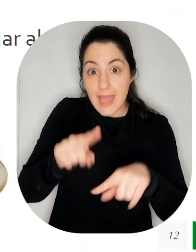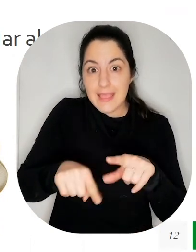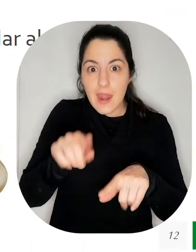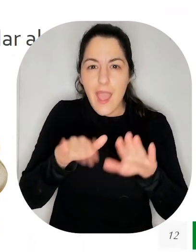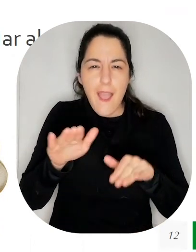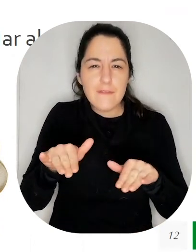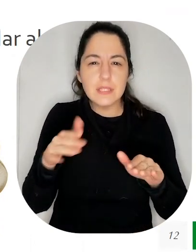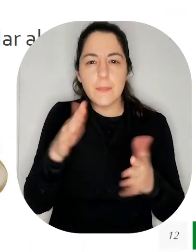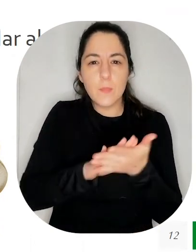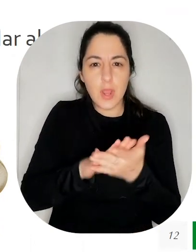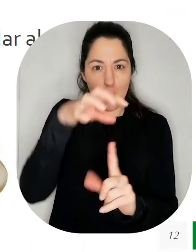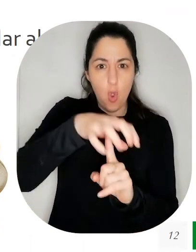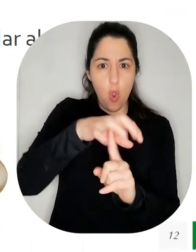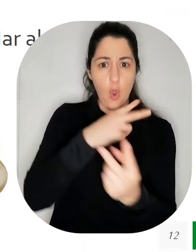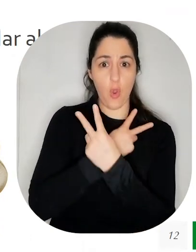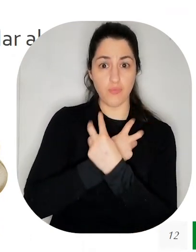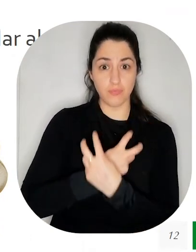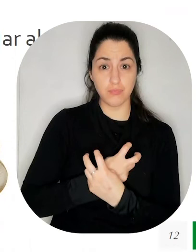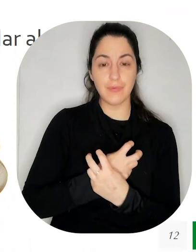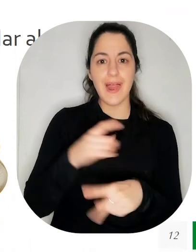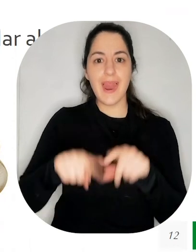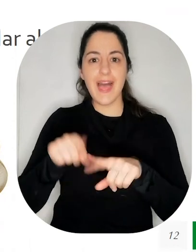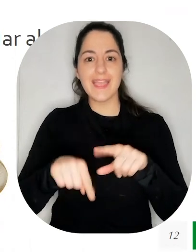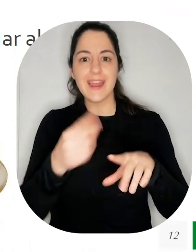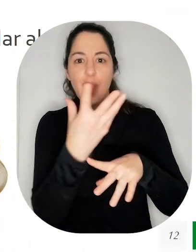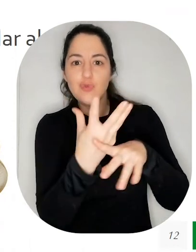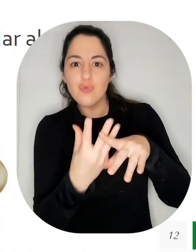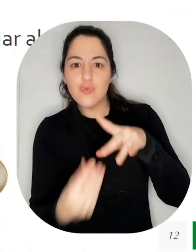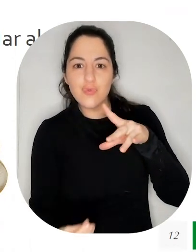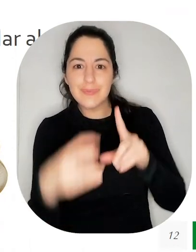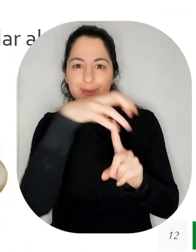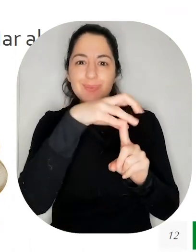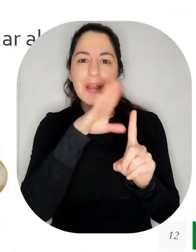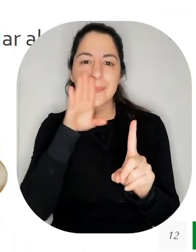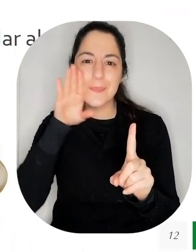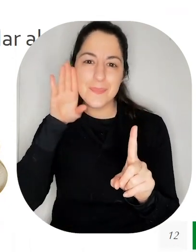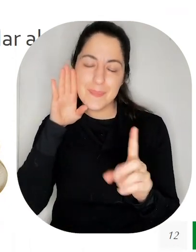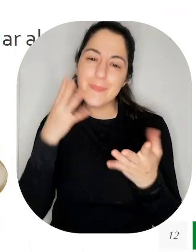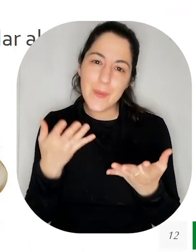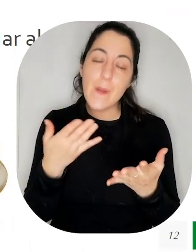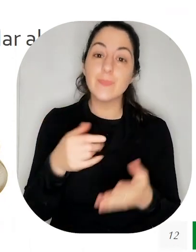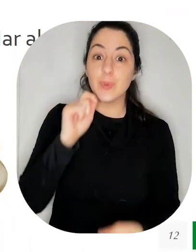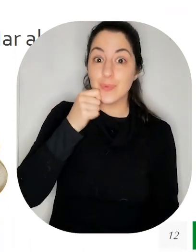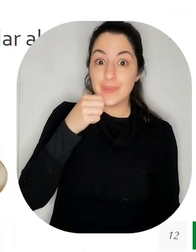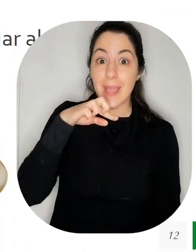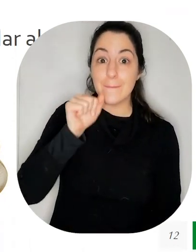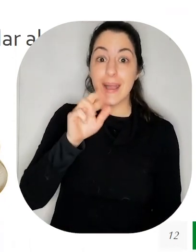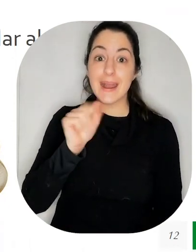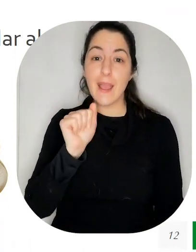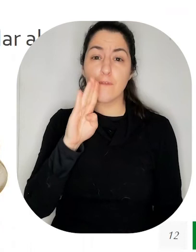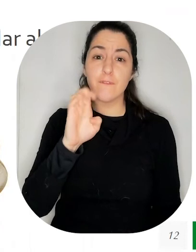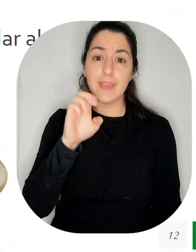tóxicos. Se han estudiado, por ejemplo, eh, los parabenos, antibióticos, le ponen distintas